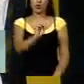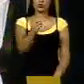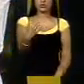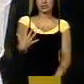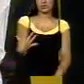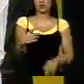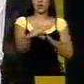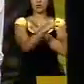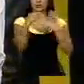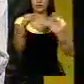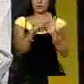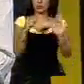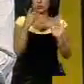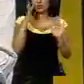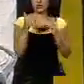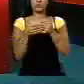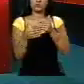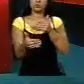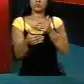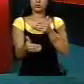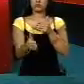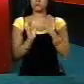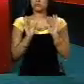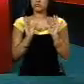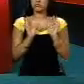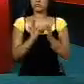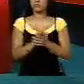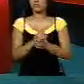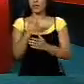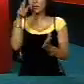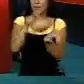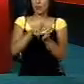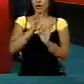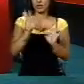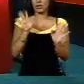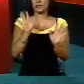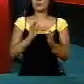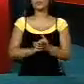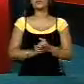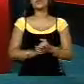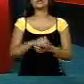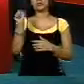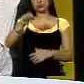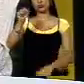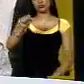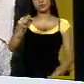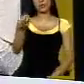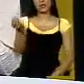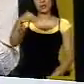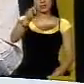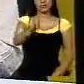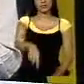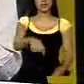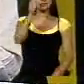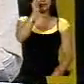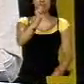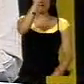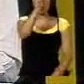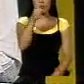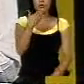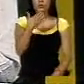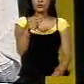Quedan 5 artículos más las disposiciones transitorias. Ok. Y además, yo quiero recordar que este fin de semana, el